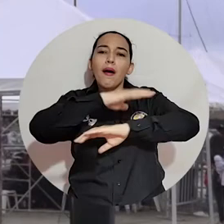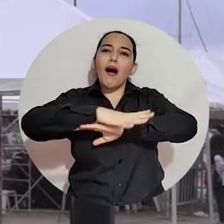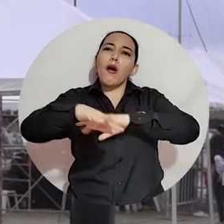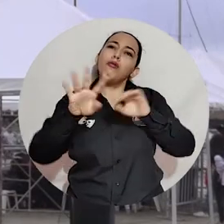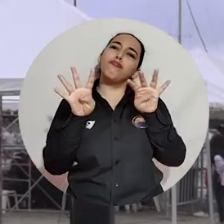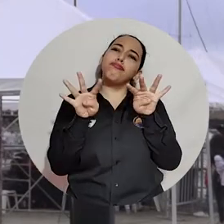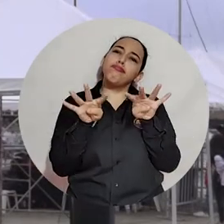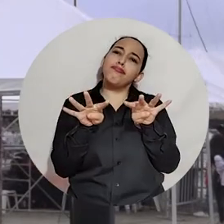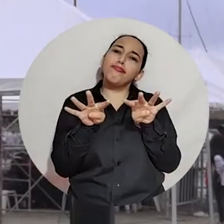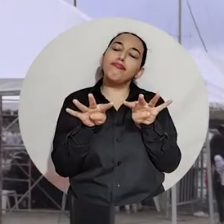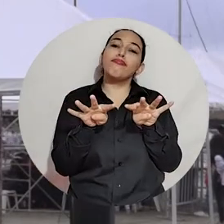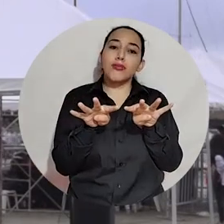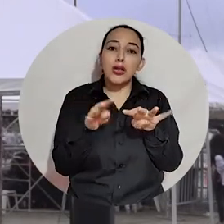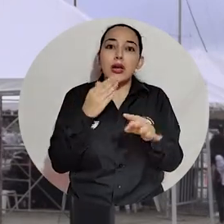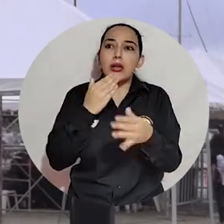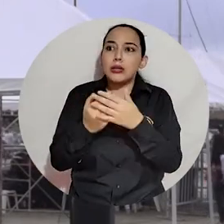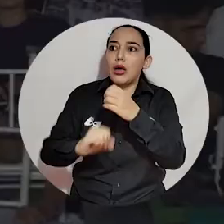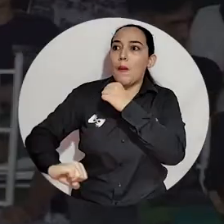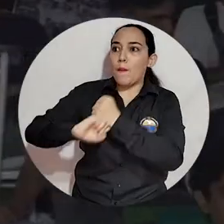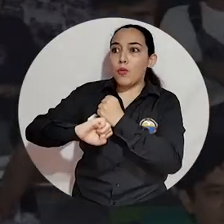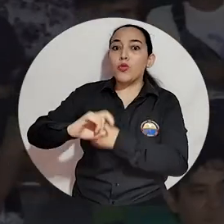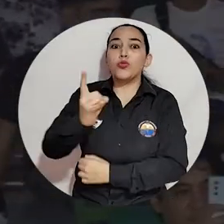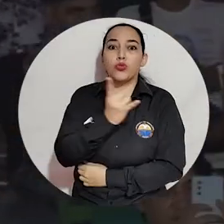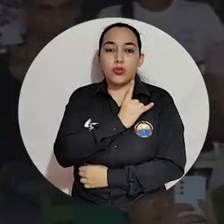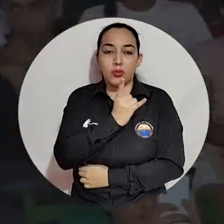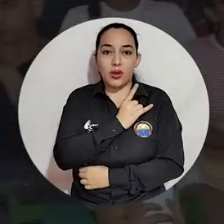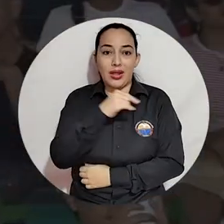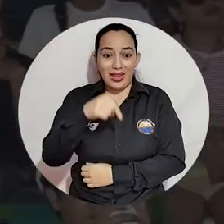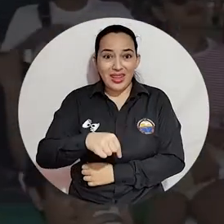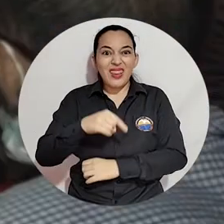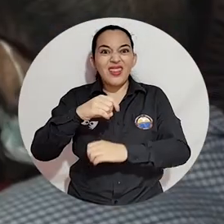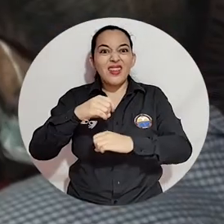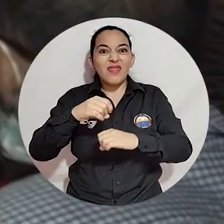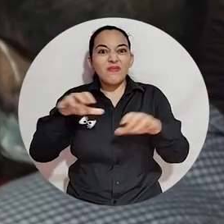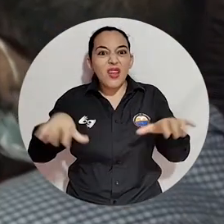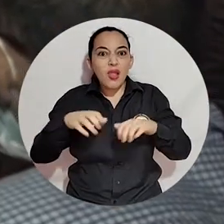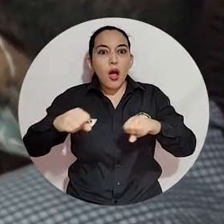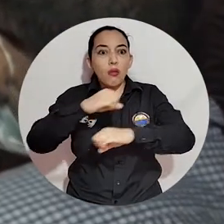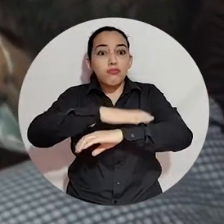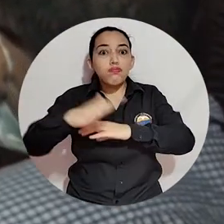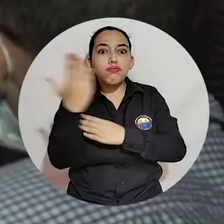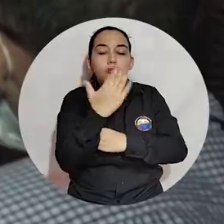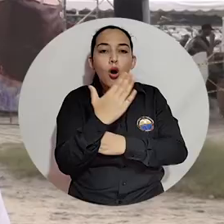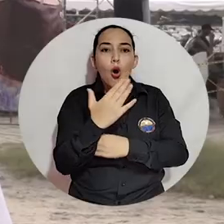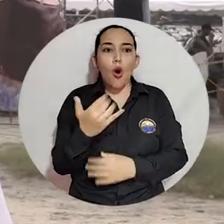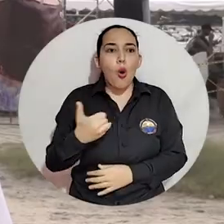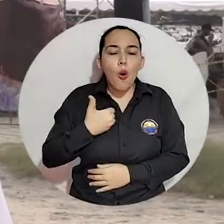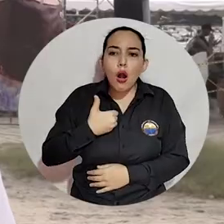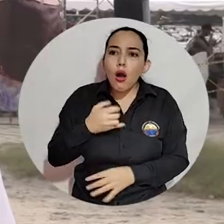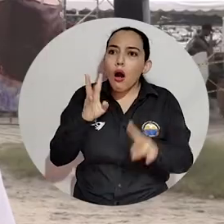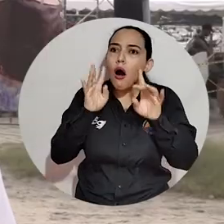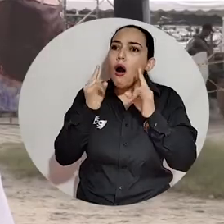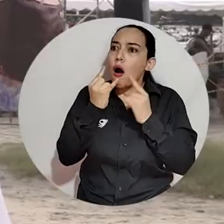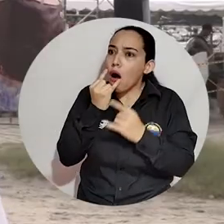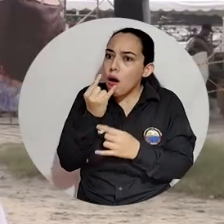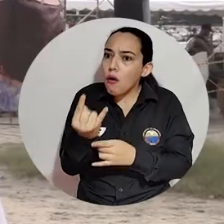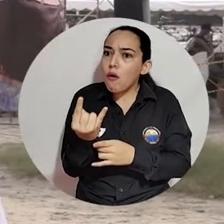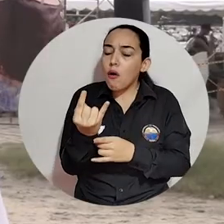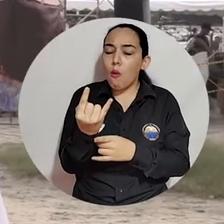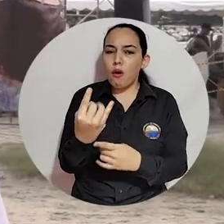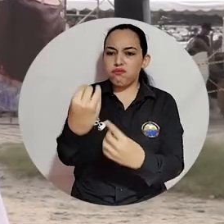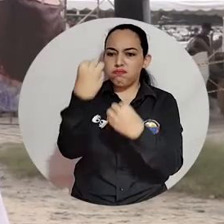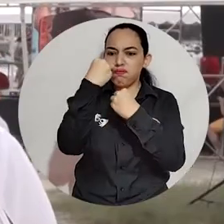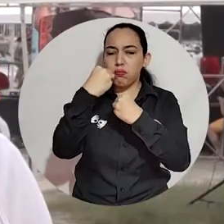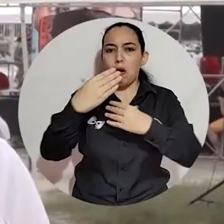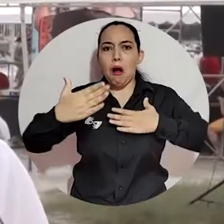bueno, una oportunidad que apoya a la universidad. A partir de este festival, tú encuentras que jóvenes se interesan, se